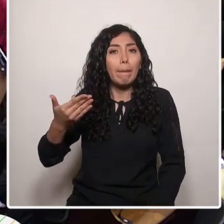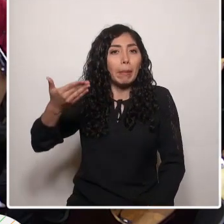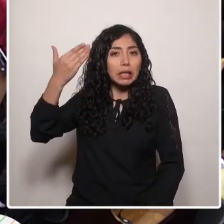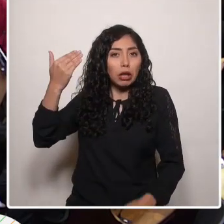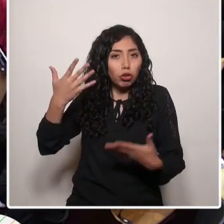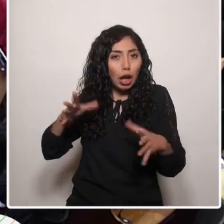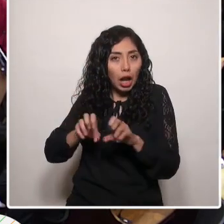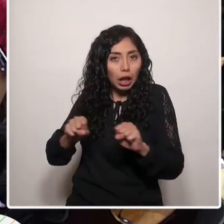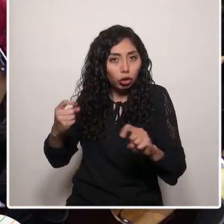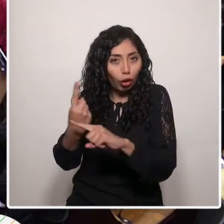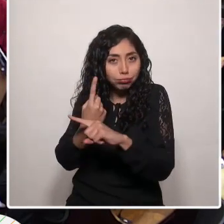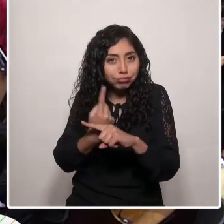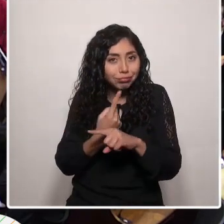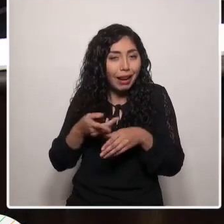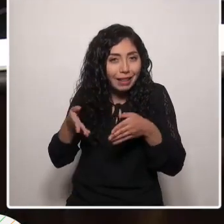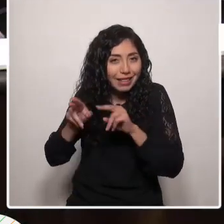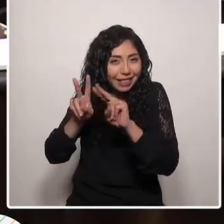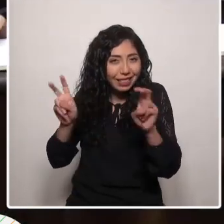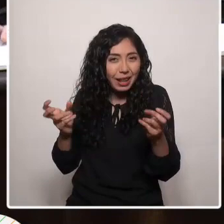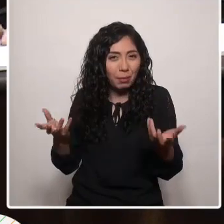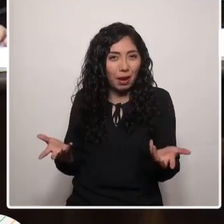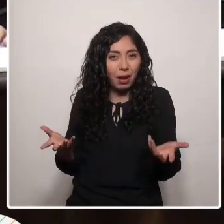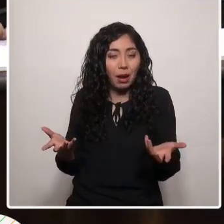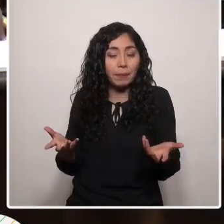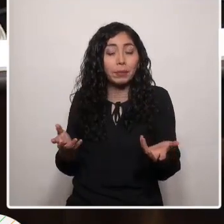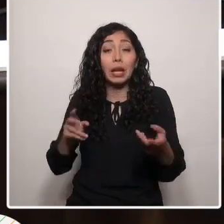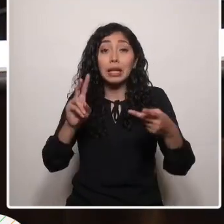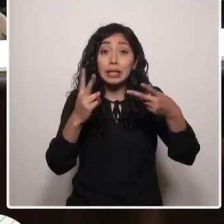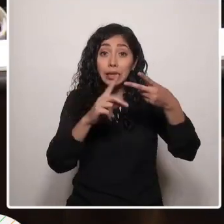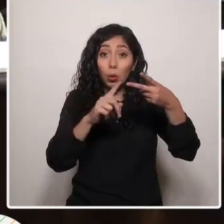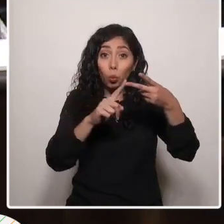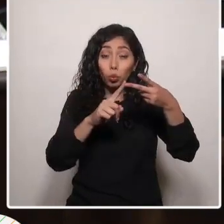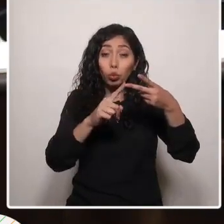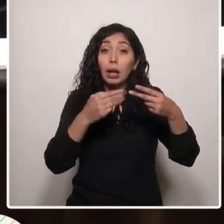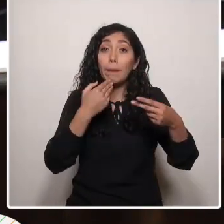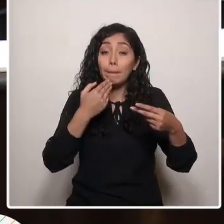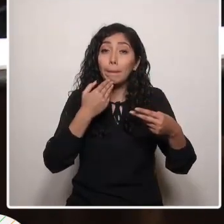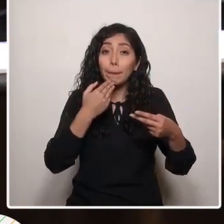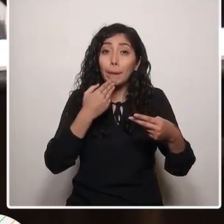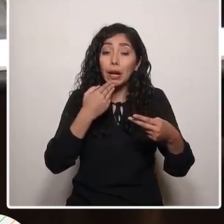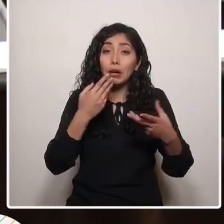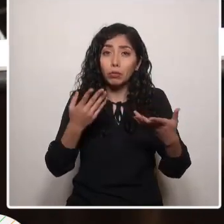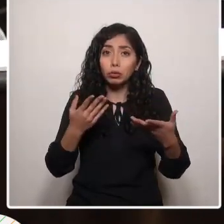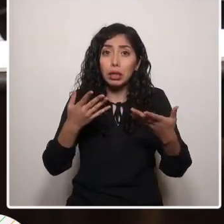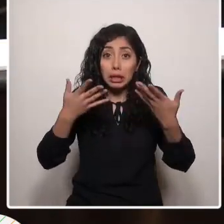Y lo segundo es que habría que analizar, si es que ya se abriera, porque no se puede abrir en